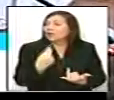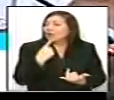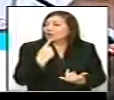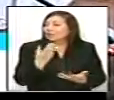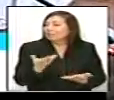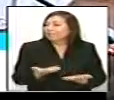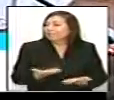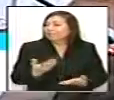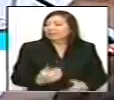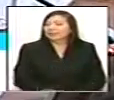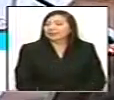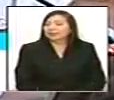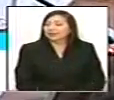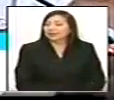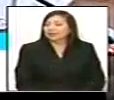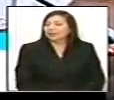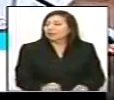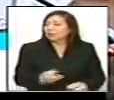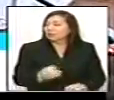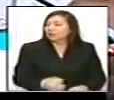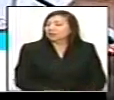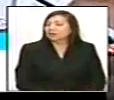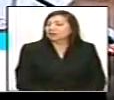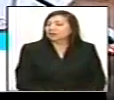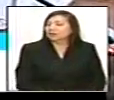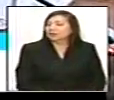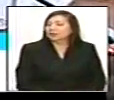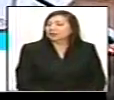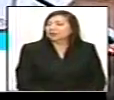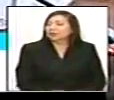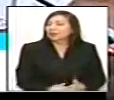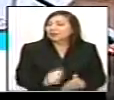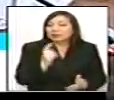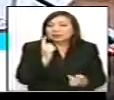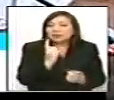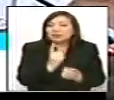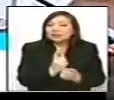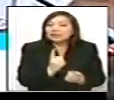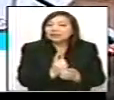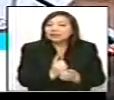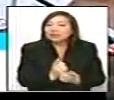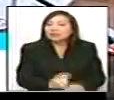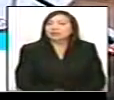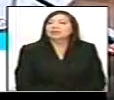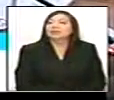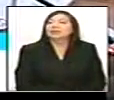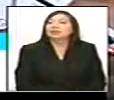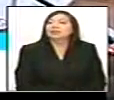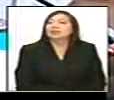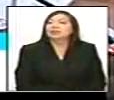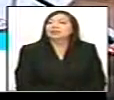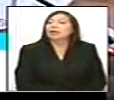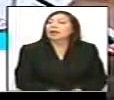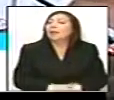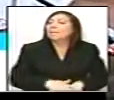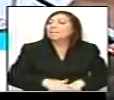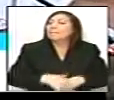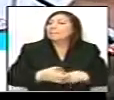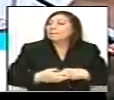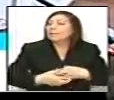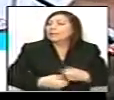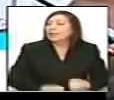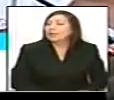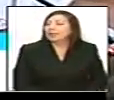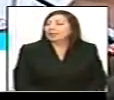solamente meramente tema jurídico, sino también hay que conocer las zonas donde ahí se realiza la producción a gran